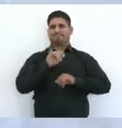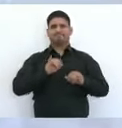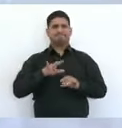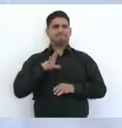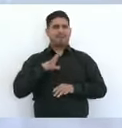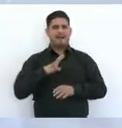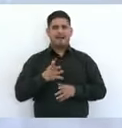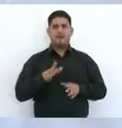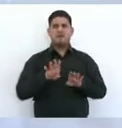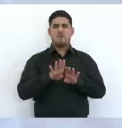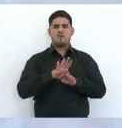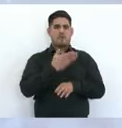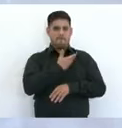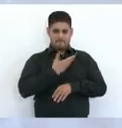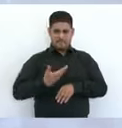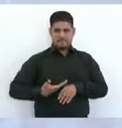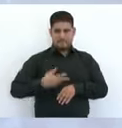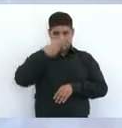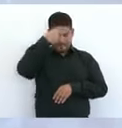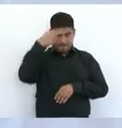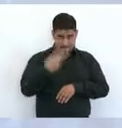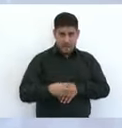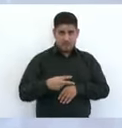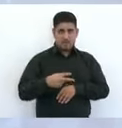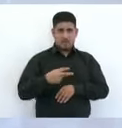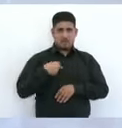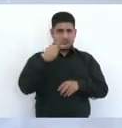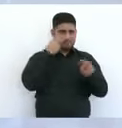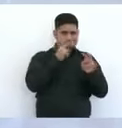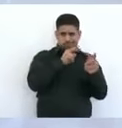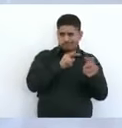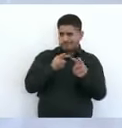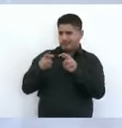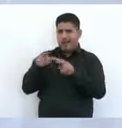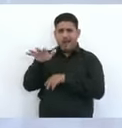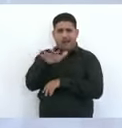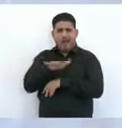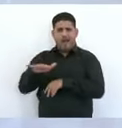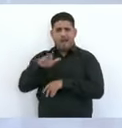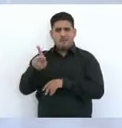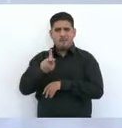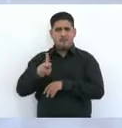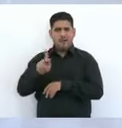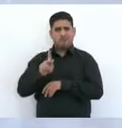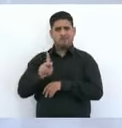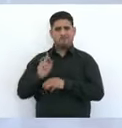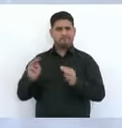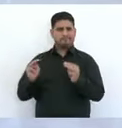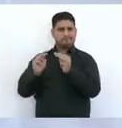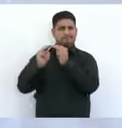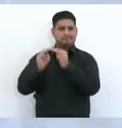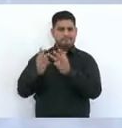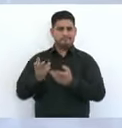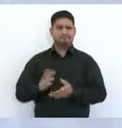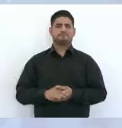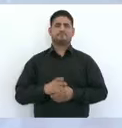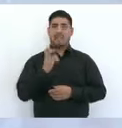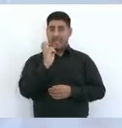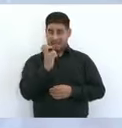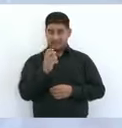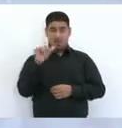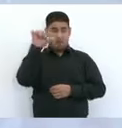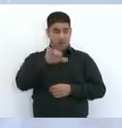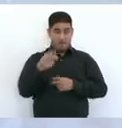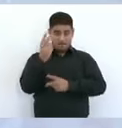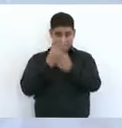un presidente de la República que volteara por estos rumbos. Ello, presidente, hace de su visita